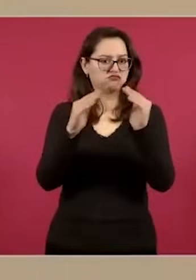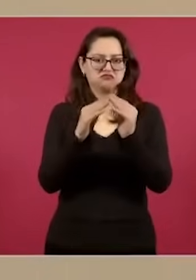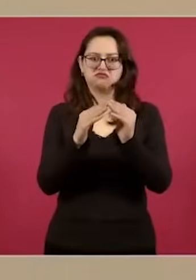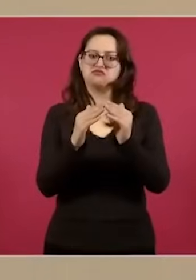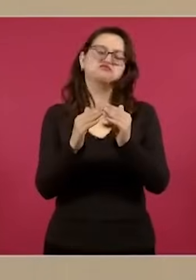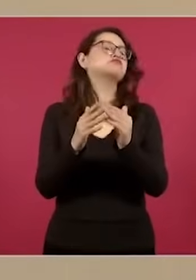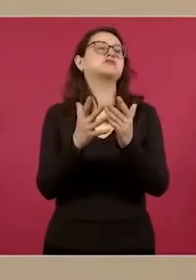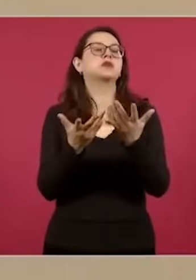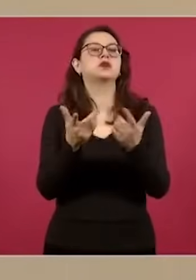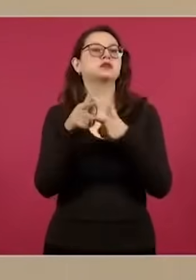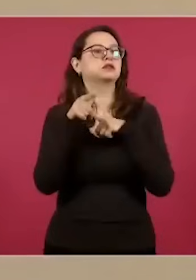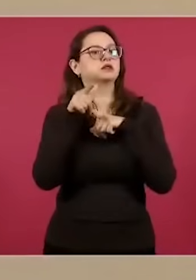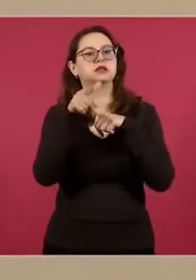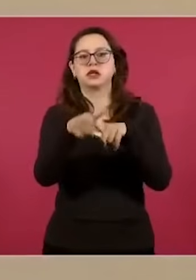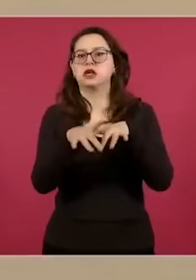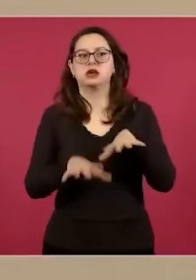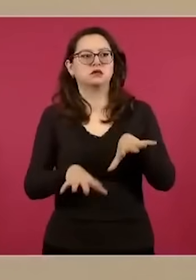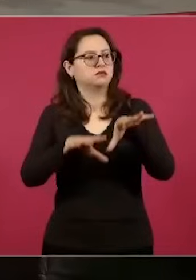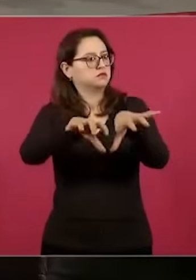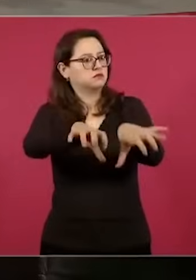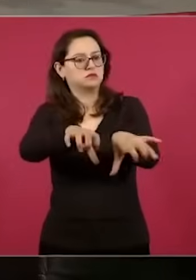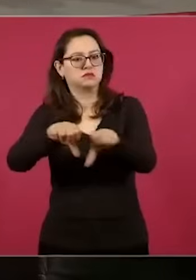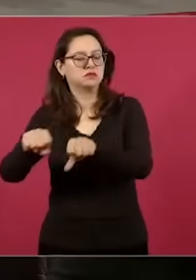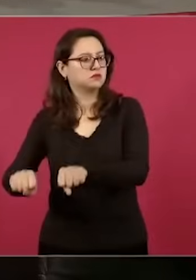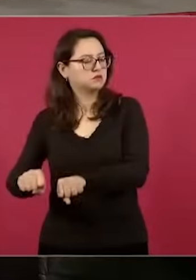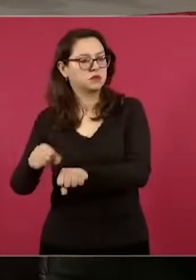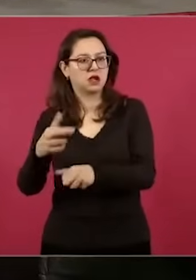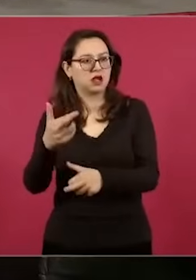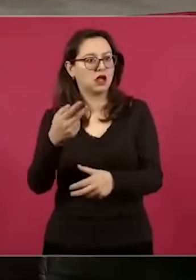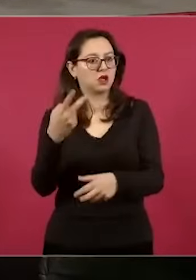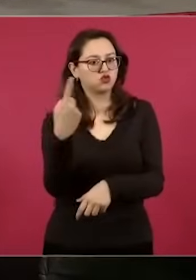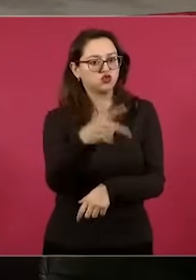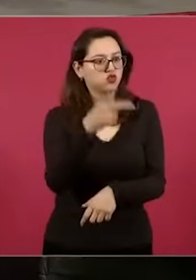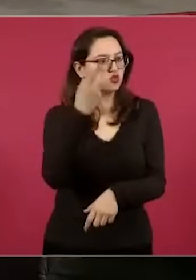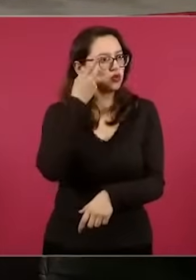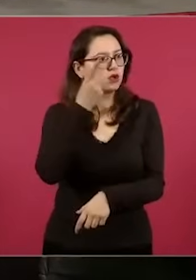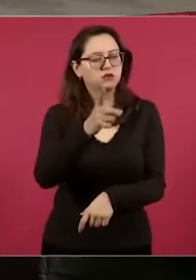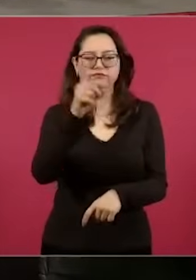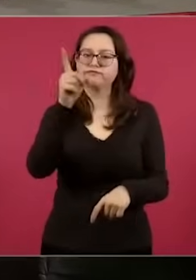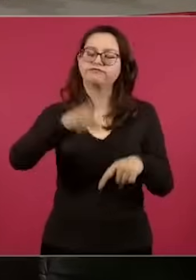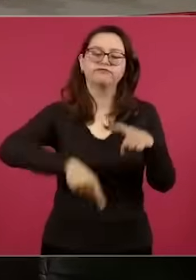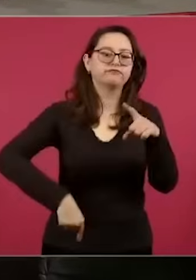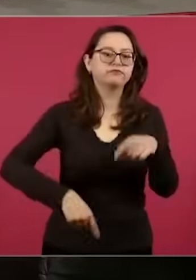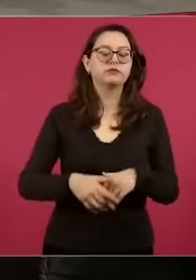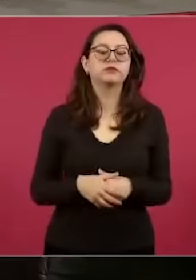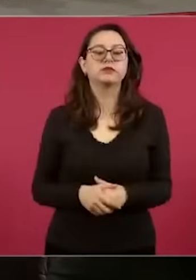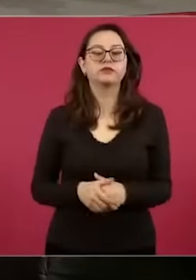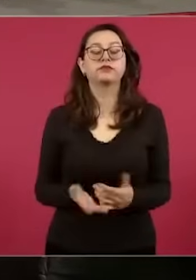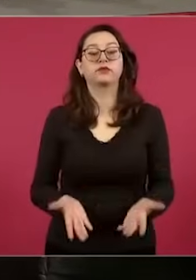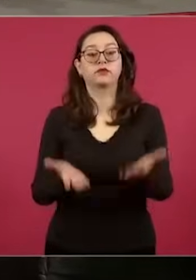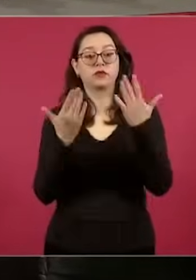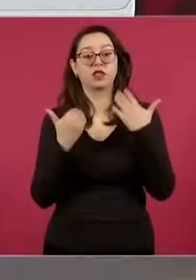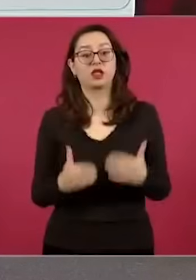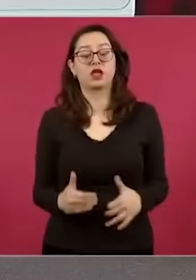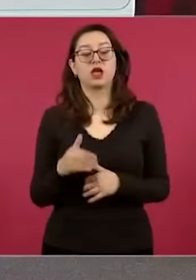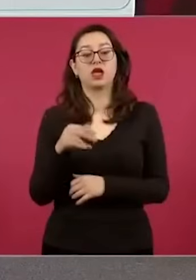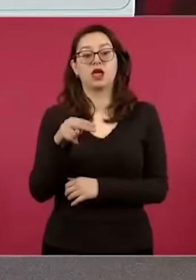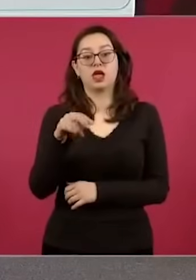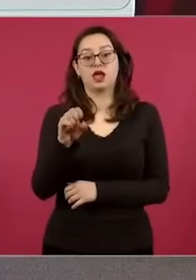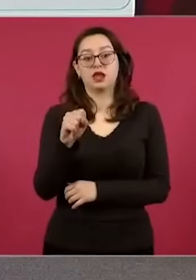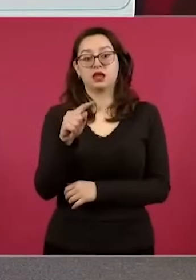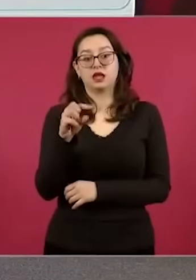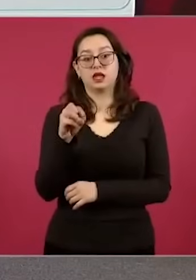incluso por otro proceso penal adelante el último es el caso de Néstor Isidro n y